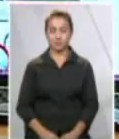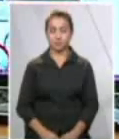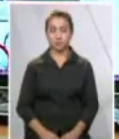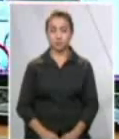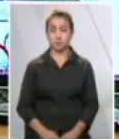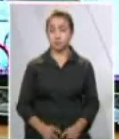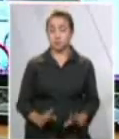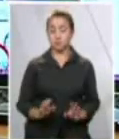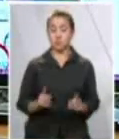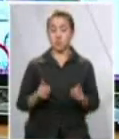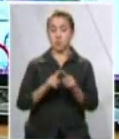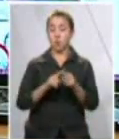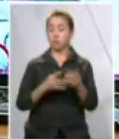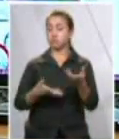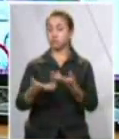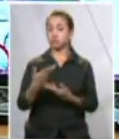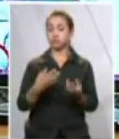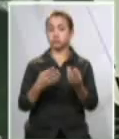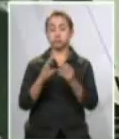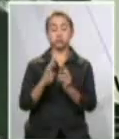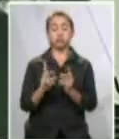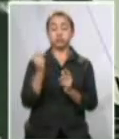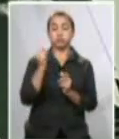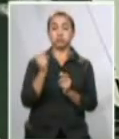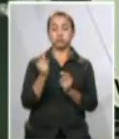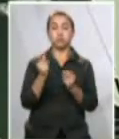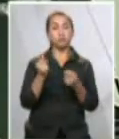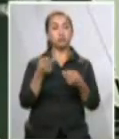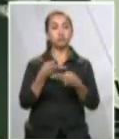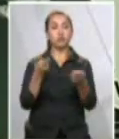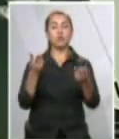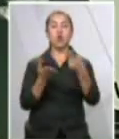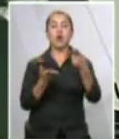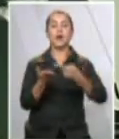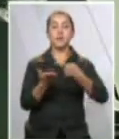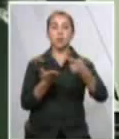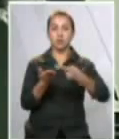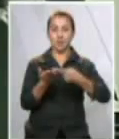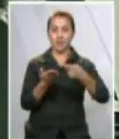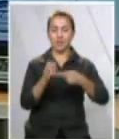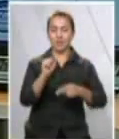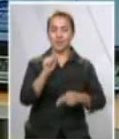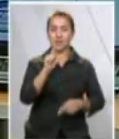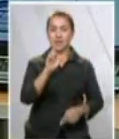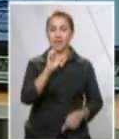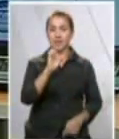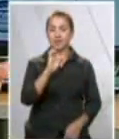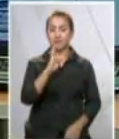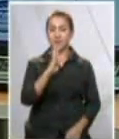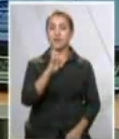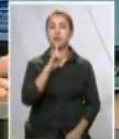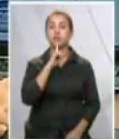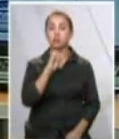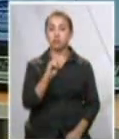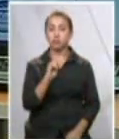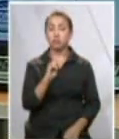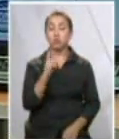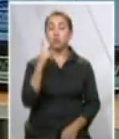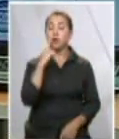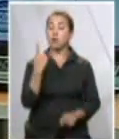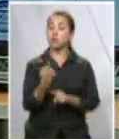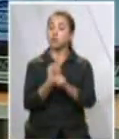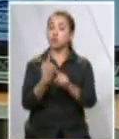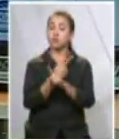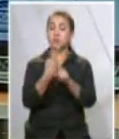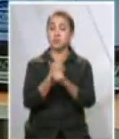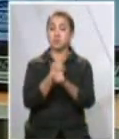Sucedieron combinaciones azarosas y se publicó un reportaje sobre Alberto Vega. Y entonces, en una conversación que